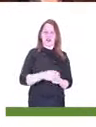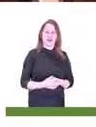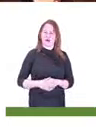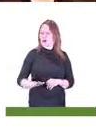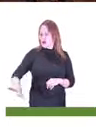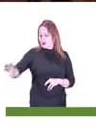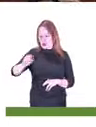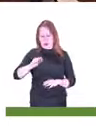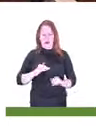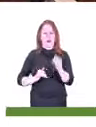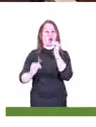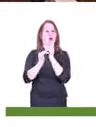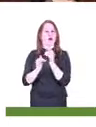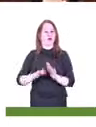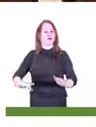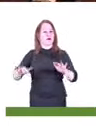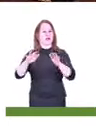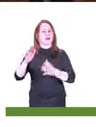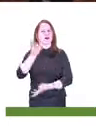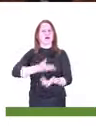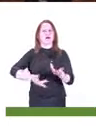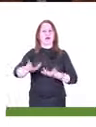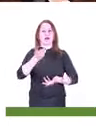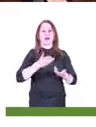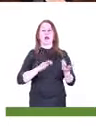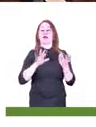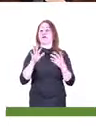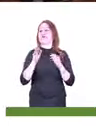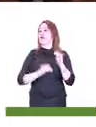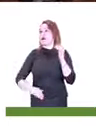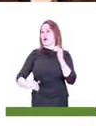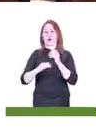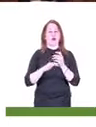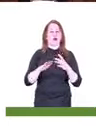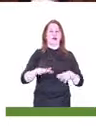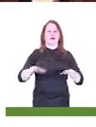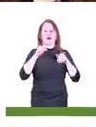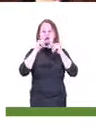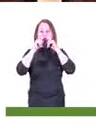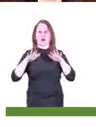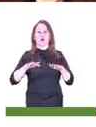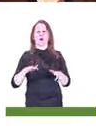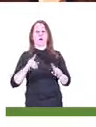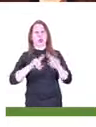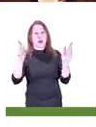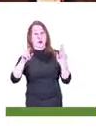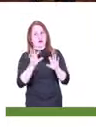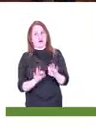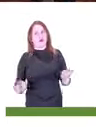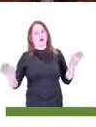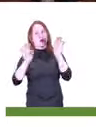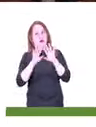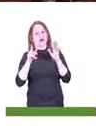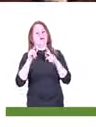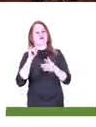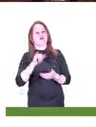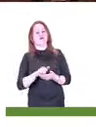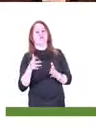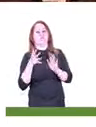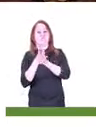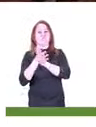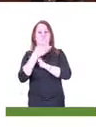espacio, todos deberíamos poder disfrutar absolutamente de la misma forma el espacio público. Y por eso la importancia de repartirlo de la mejor